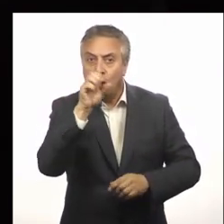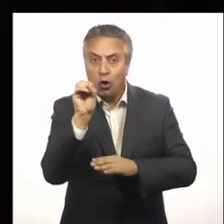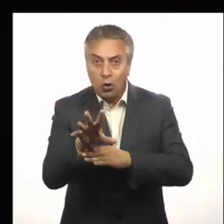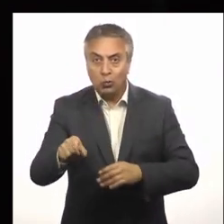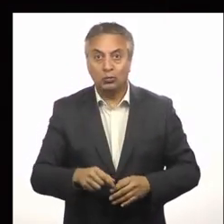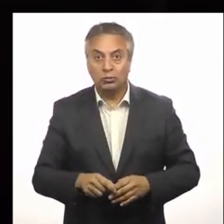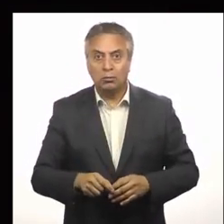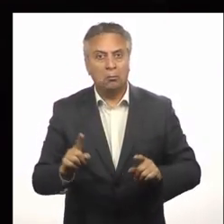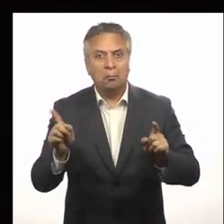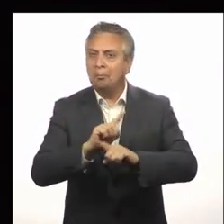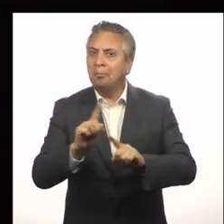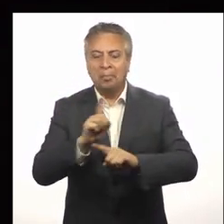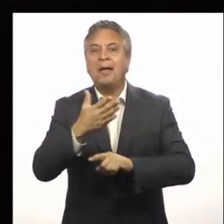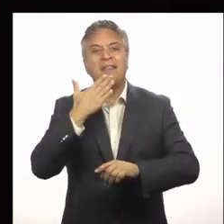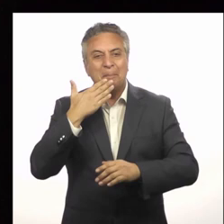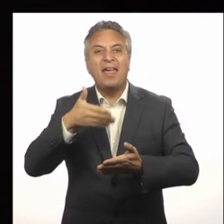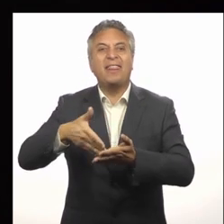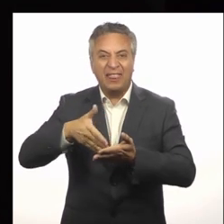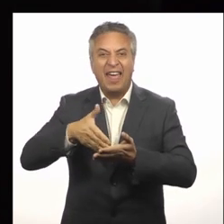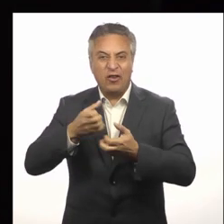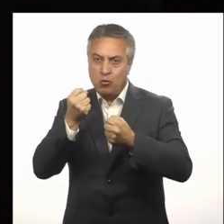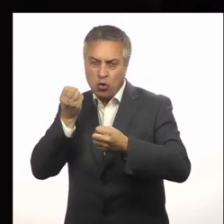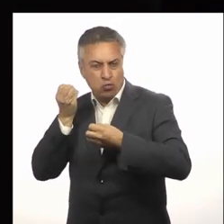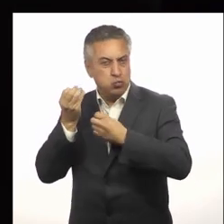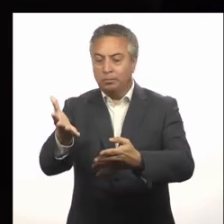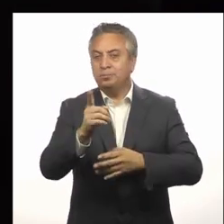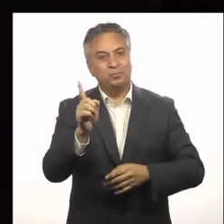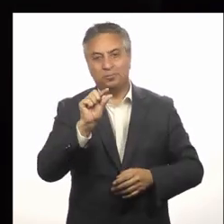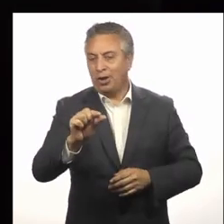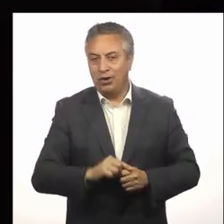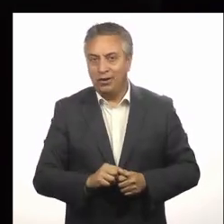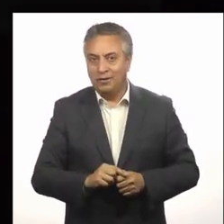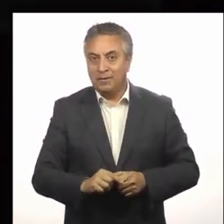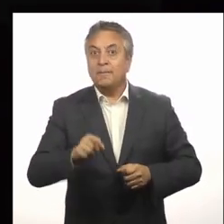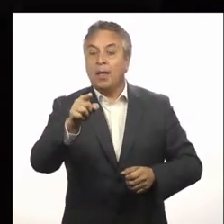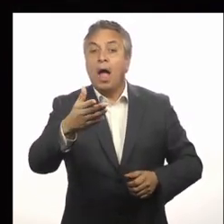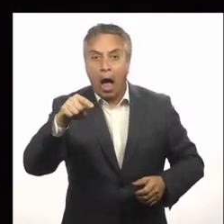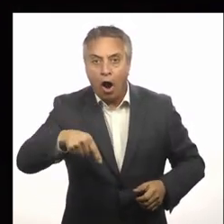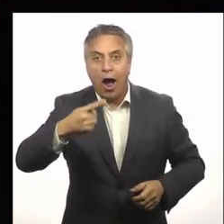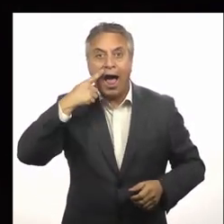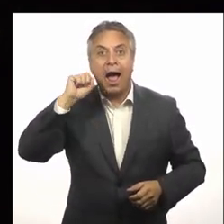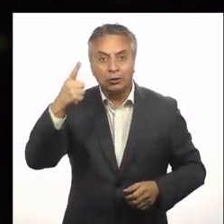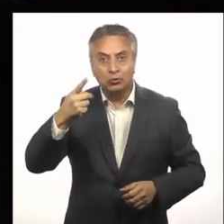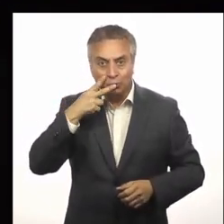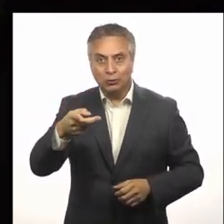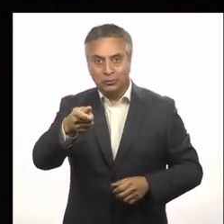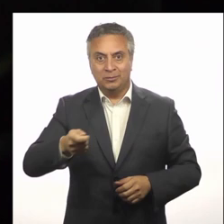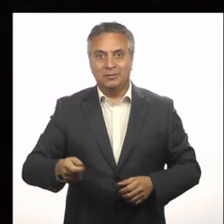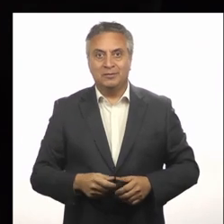Tampoco. También es débil energéticamente. Vamos con la luz azul.